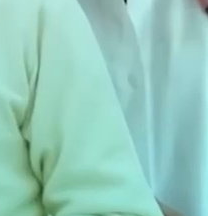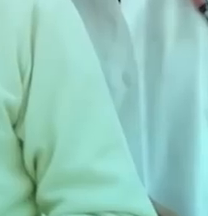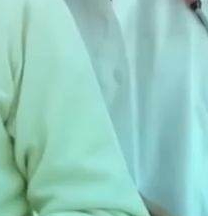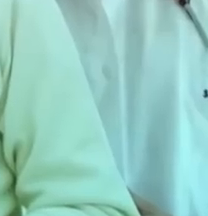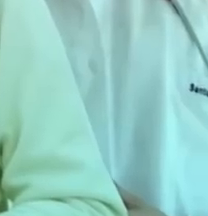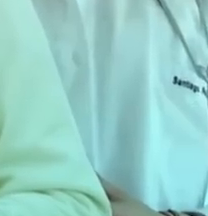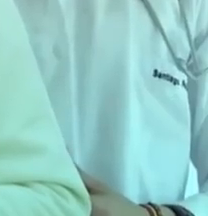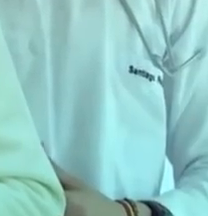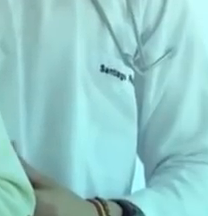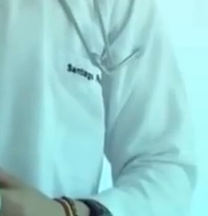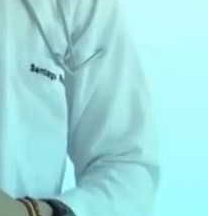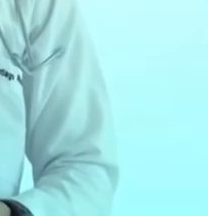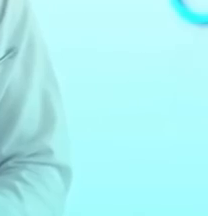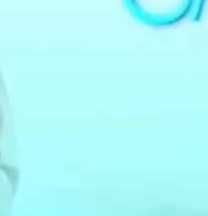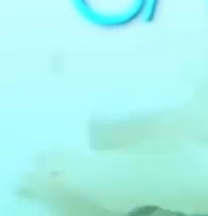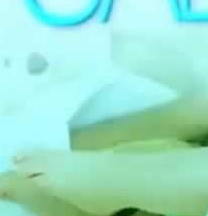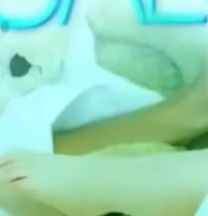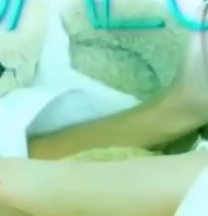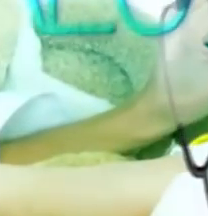una